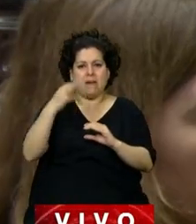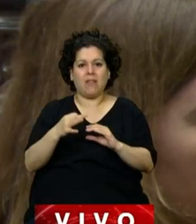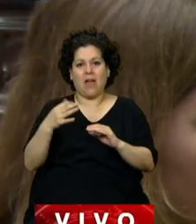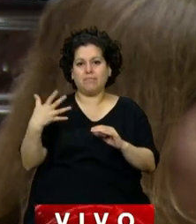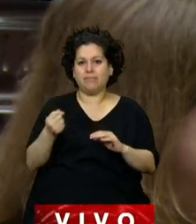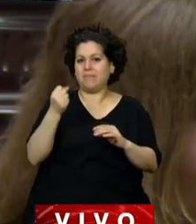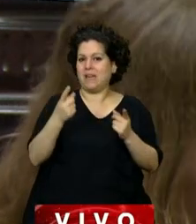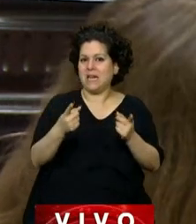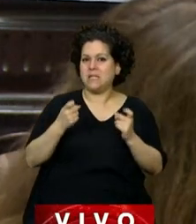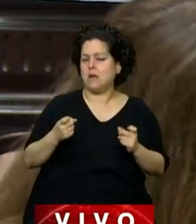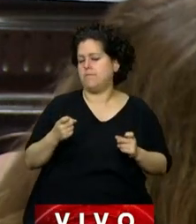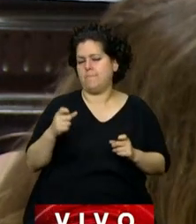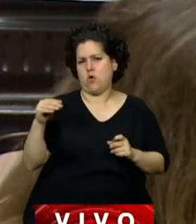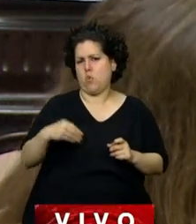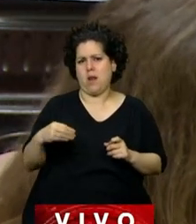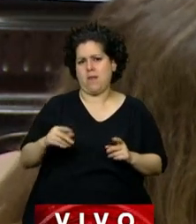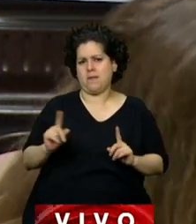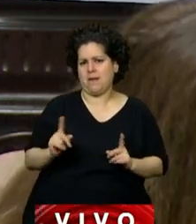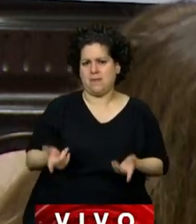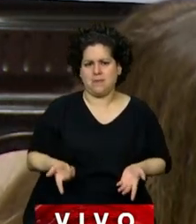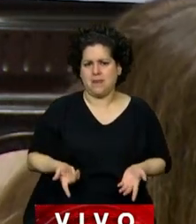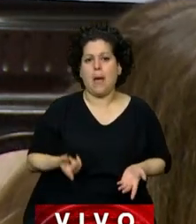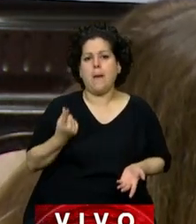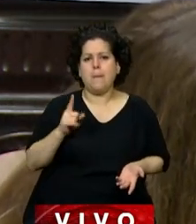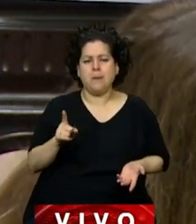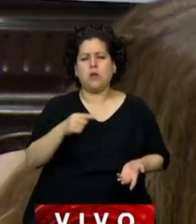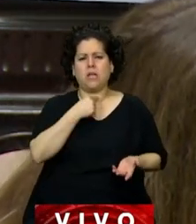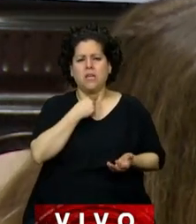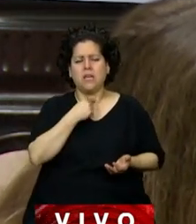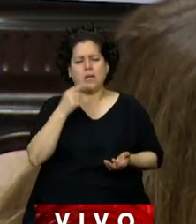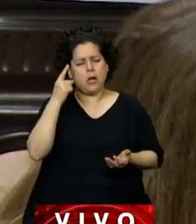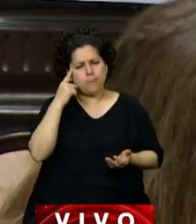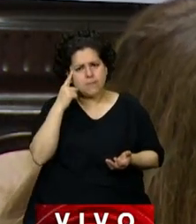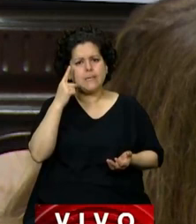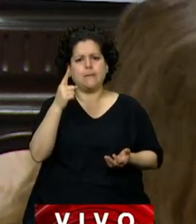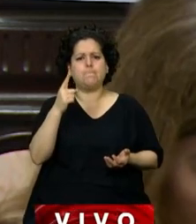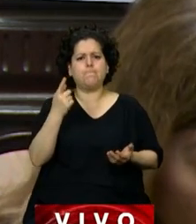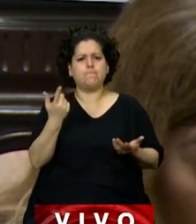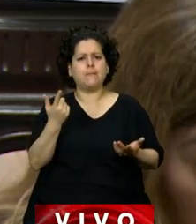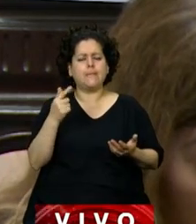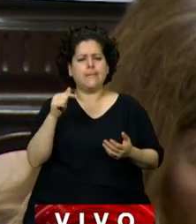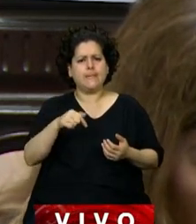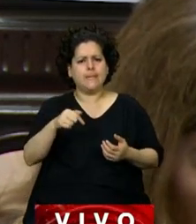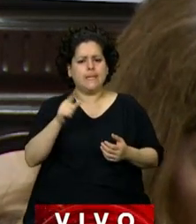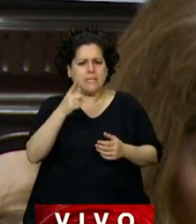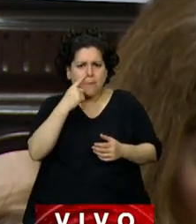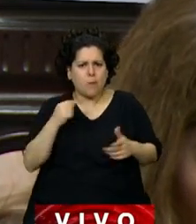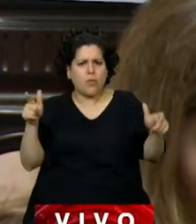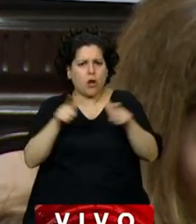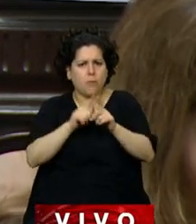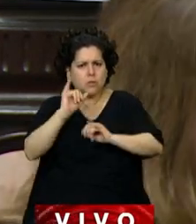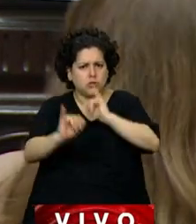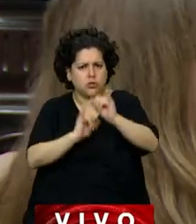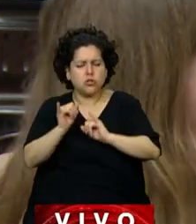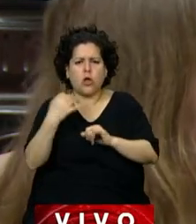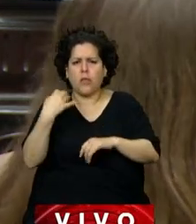hacía referencia al 0,3%. Pero creo claramente que, y lo planteamos en ese día en la comisión, tiene que ser el